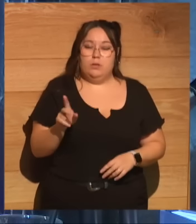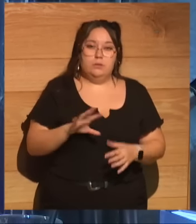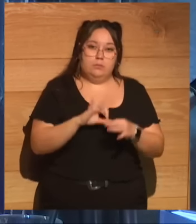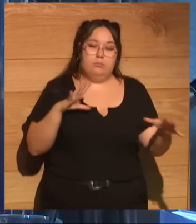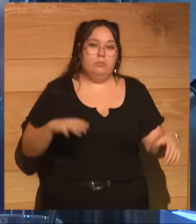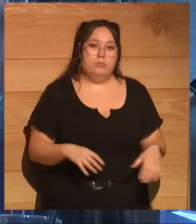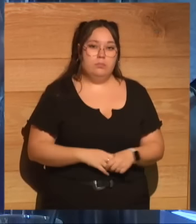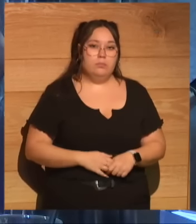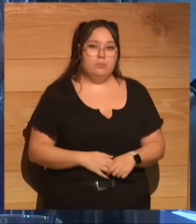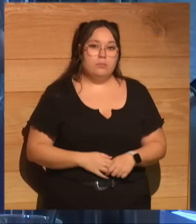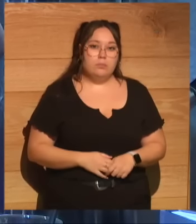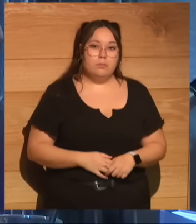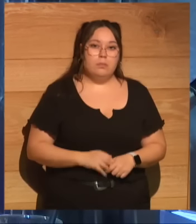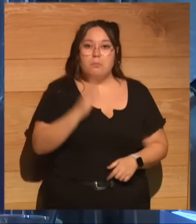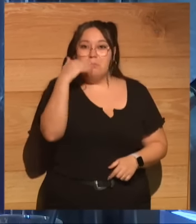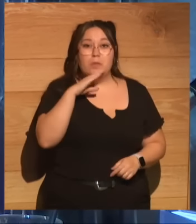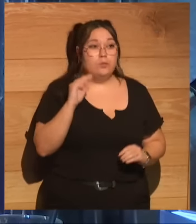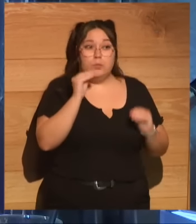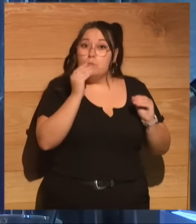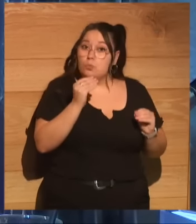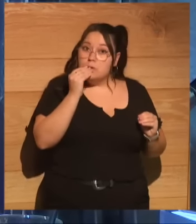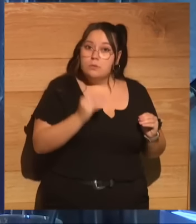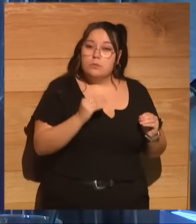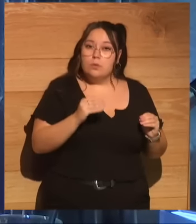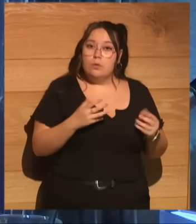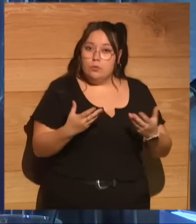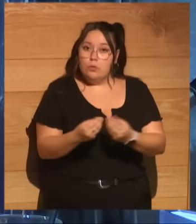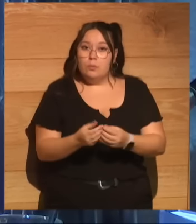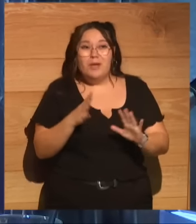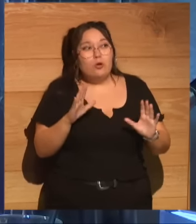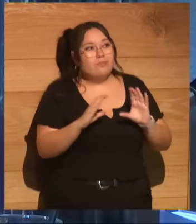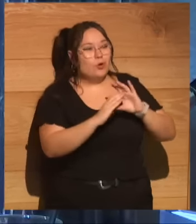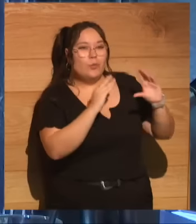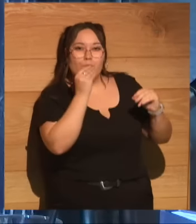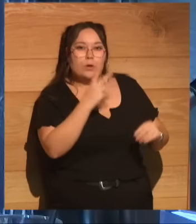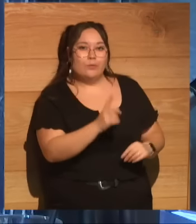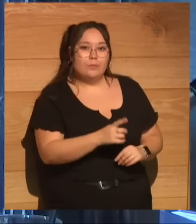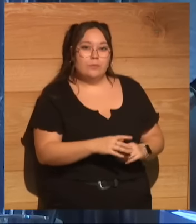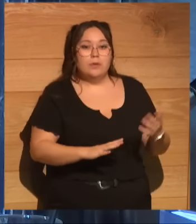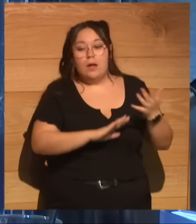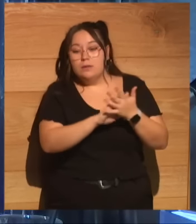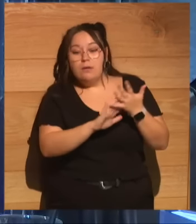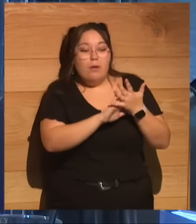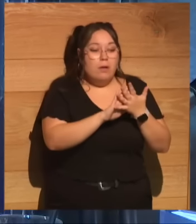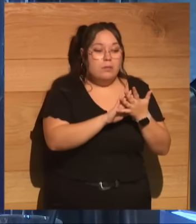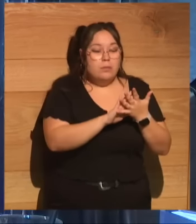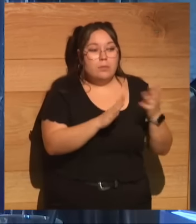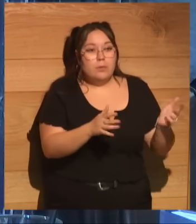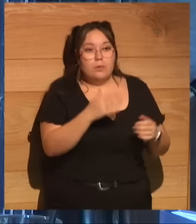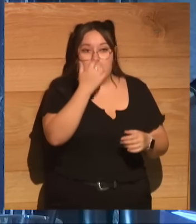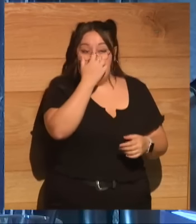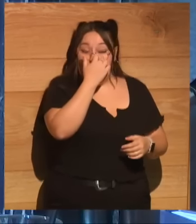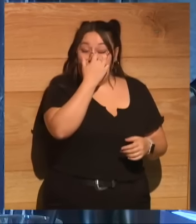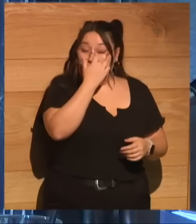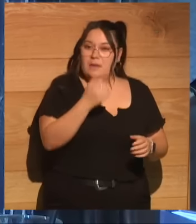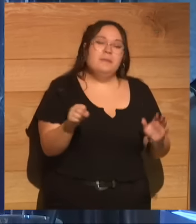reventasen a palizas. Sus padres eran encantadores con él. Lo que pasa es que no se entendían. Entonces, se hablaban, pues eso. O sea,